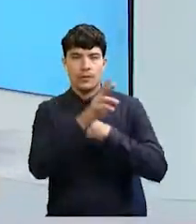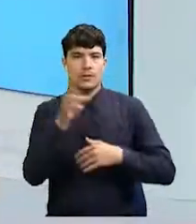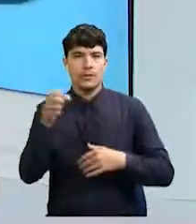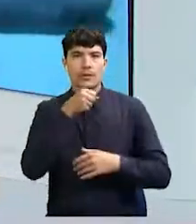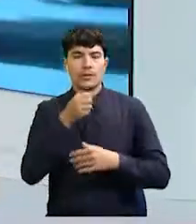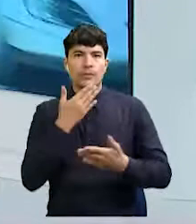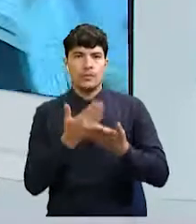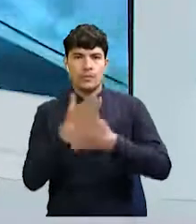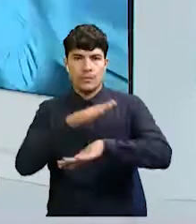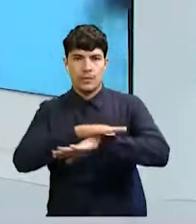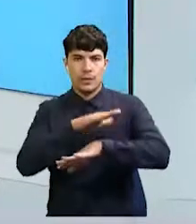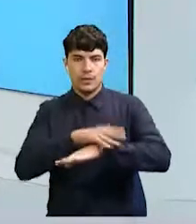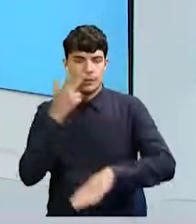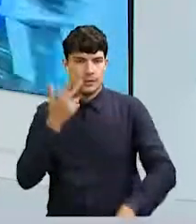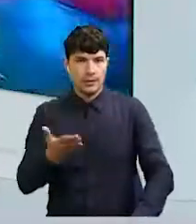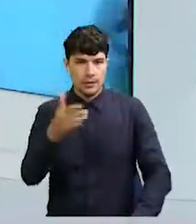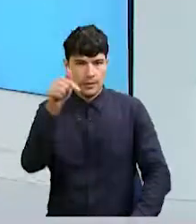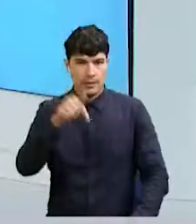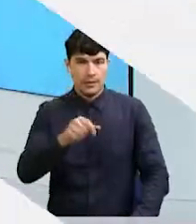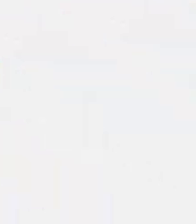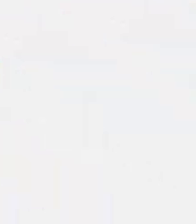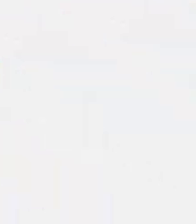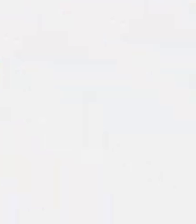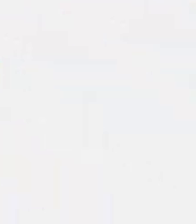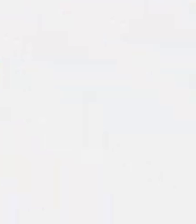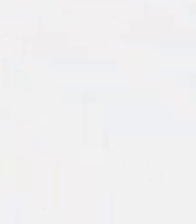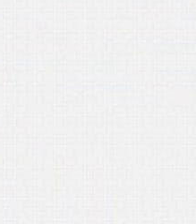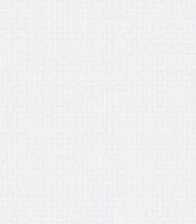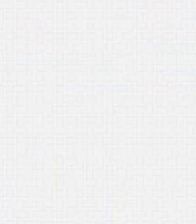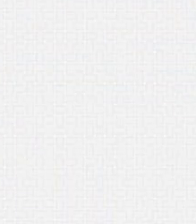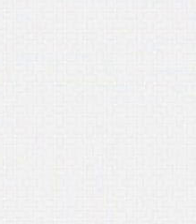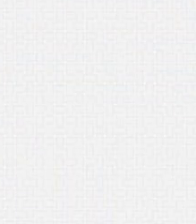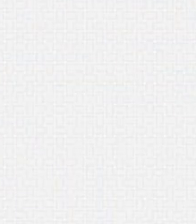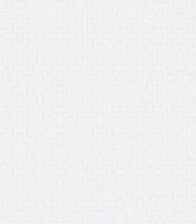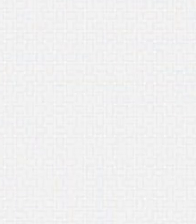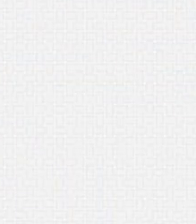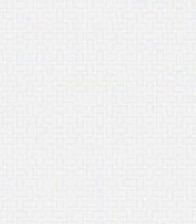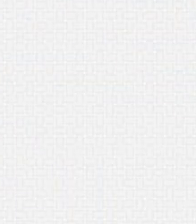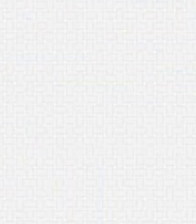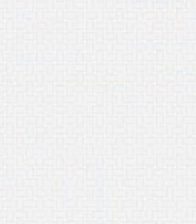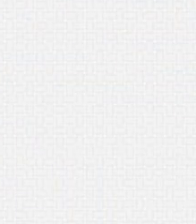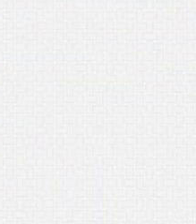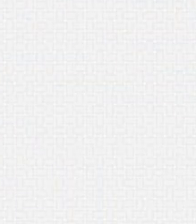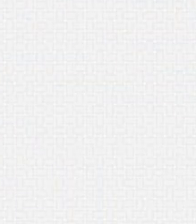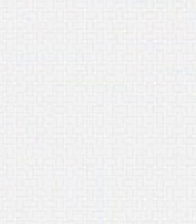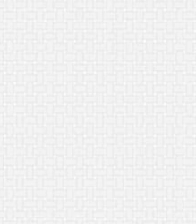Continúen ustedes en el estudio con más de Oriente Noticias. Muy buenas tardes. Canaltro.com